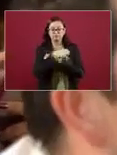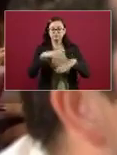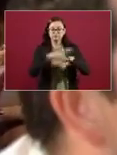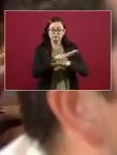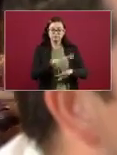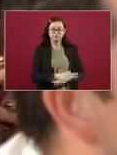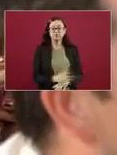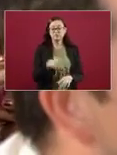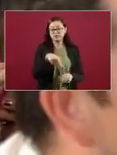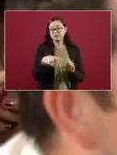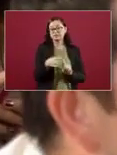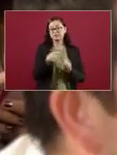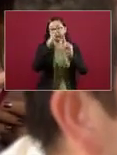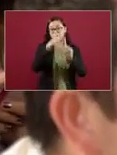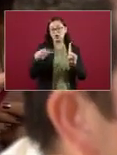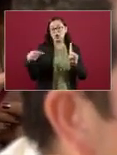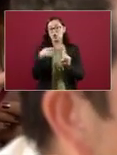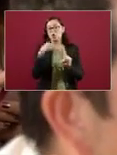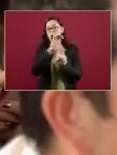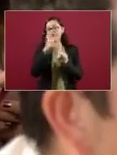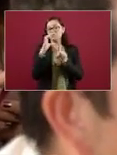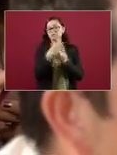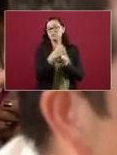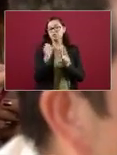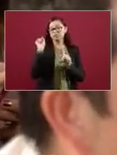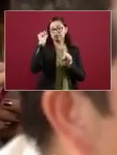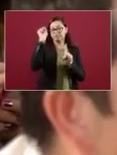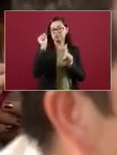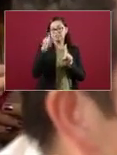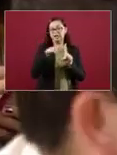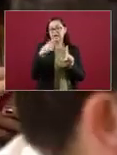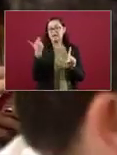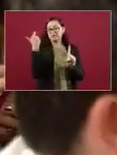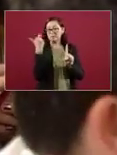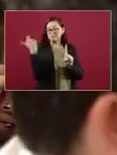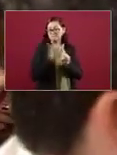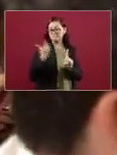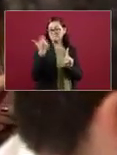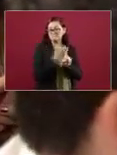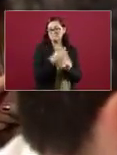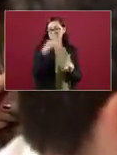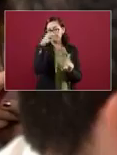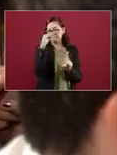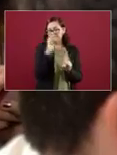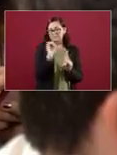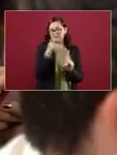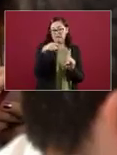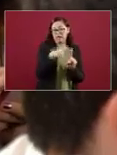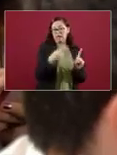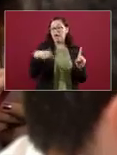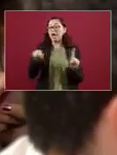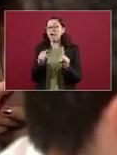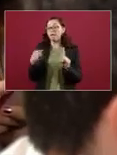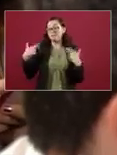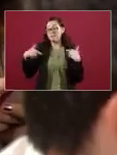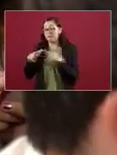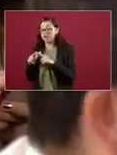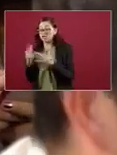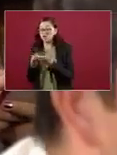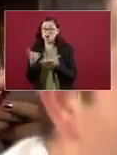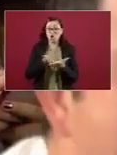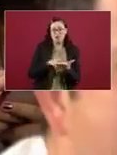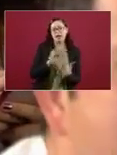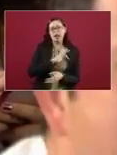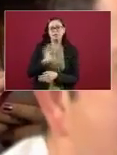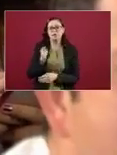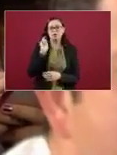planteado que un comisionado sindical no podía tener sueldo siempre y cuando no estuviera frente a grupo. ¿Ustedes en las leyes secundarias